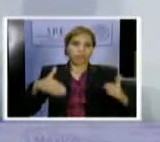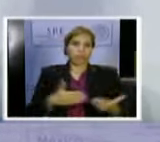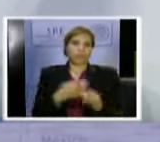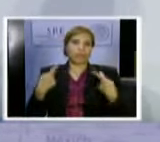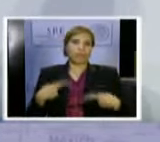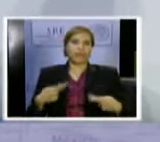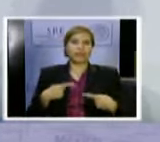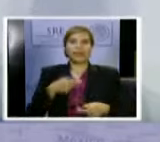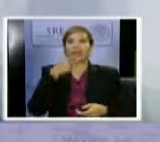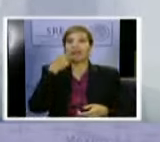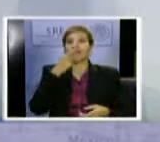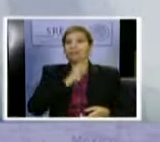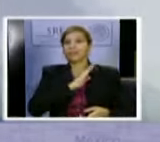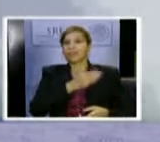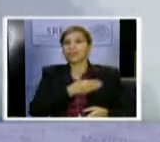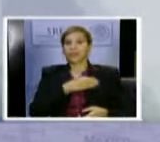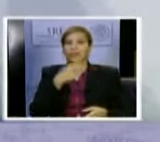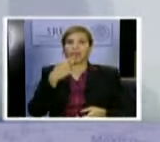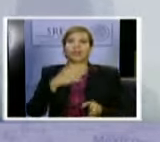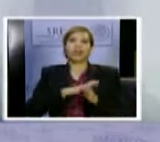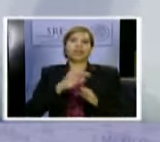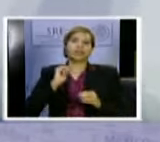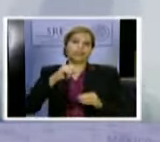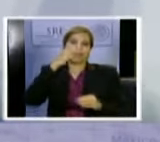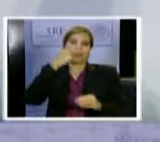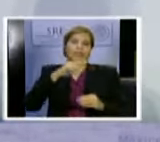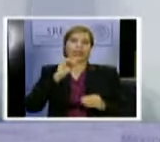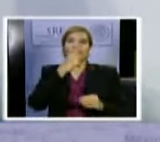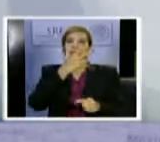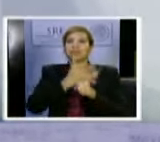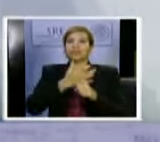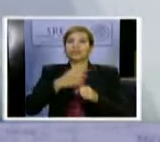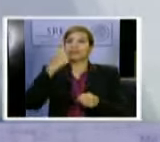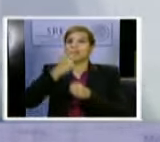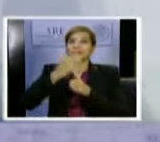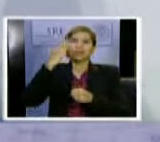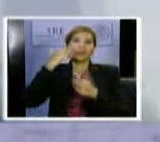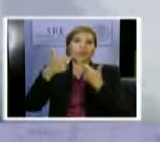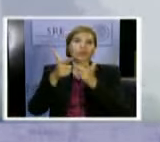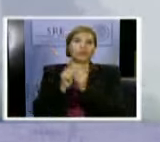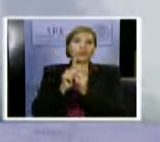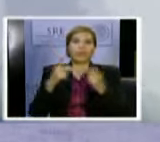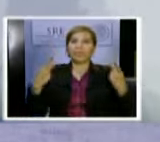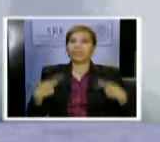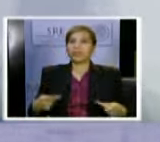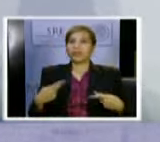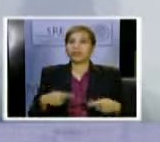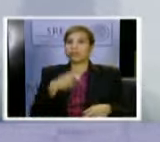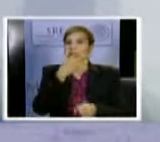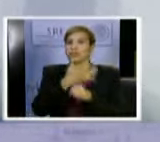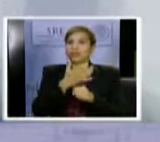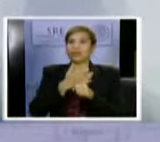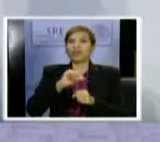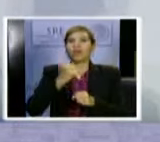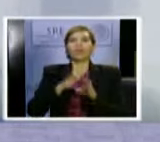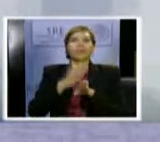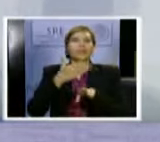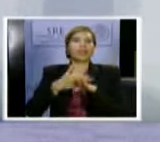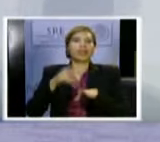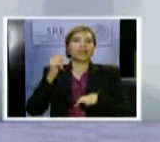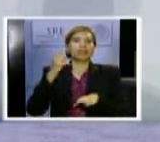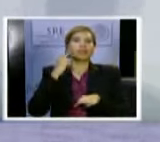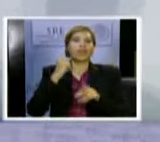incluyendo los mexicoamericanos, serán el principal grupo demográfico en los Estados Unidos, por encima de los blancos no hispanos, de